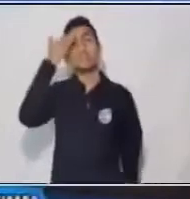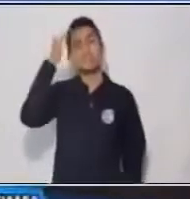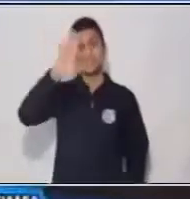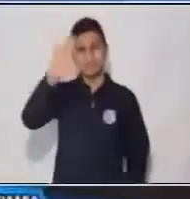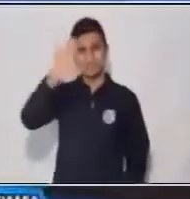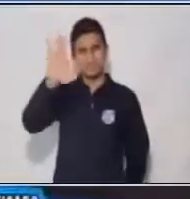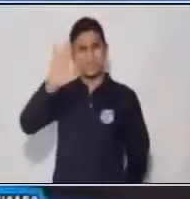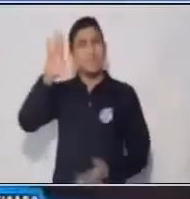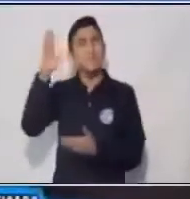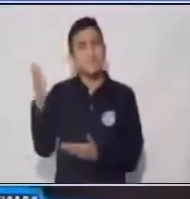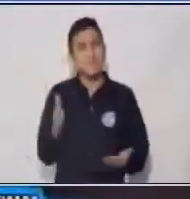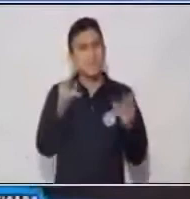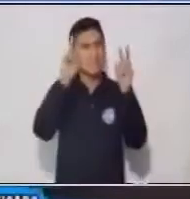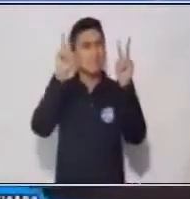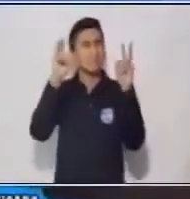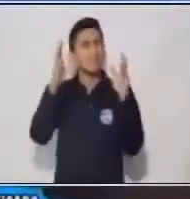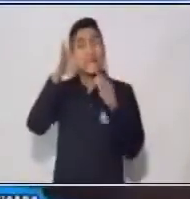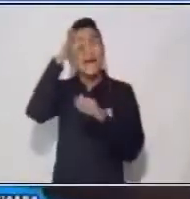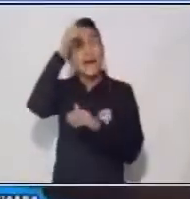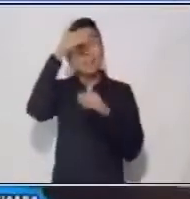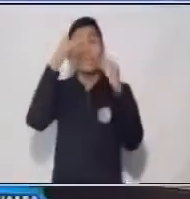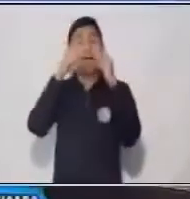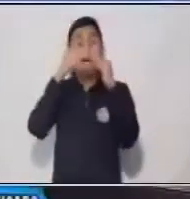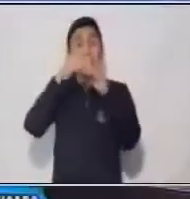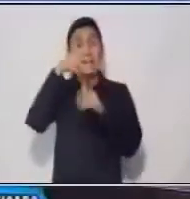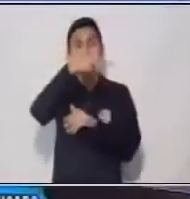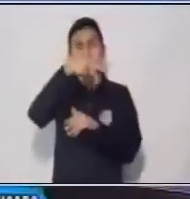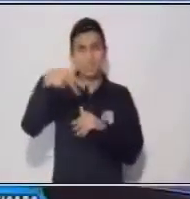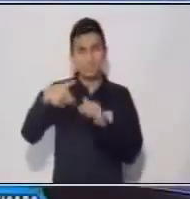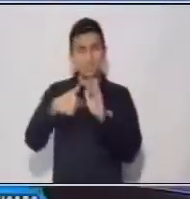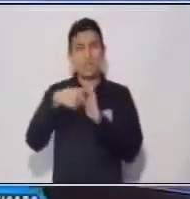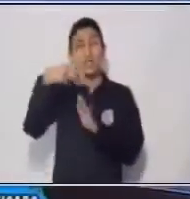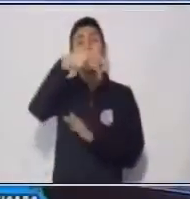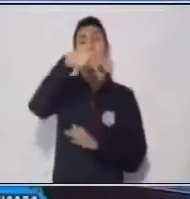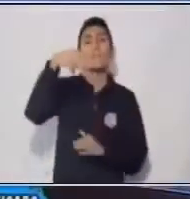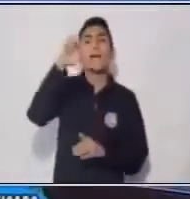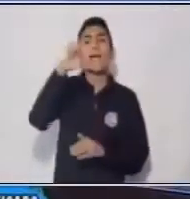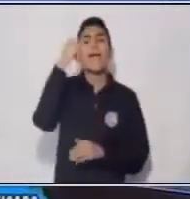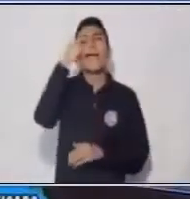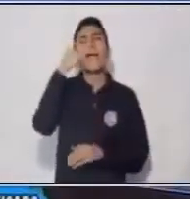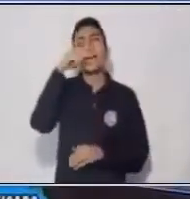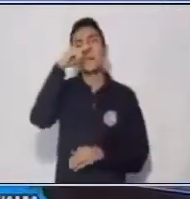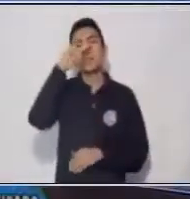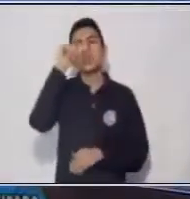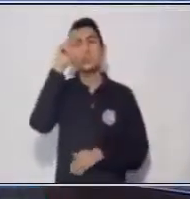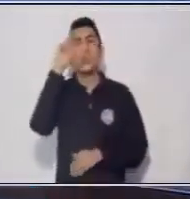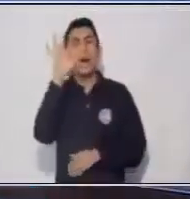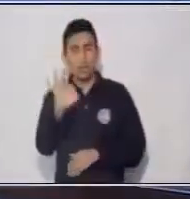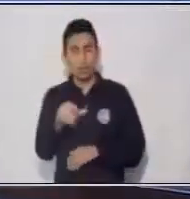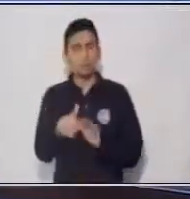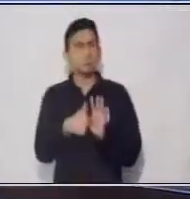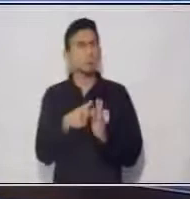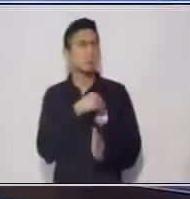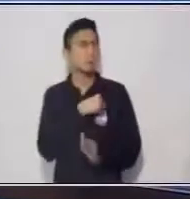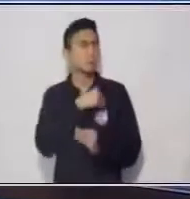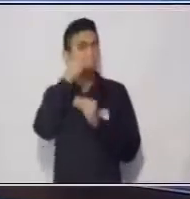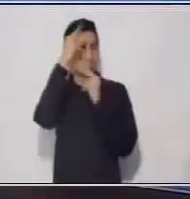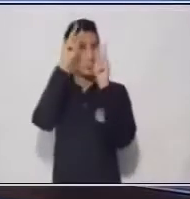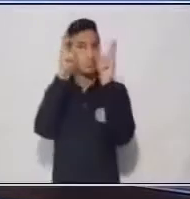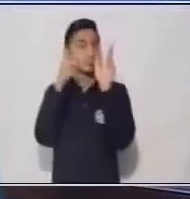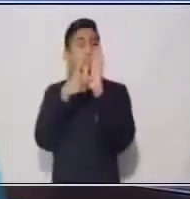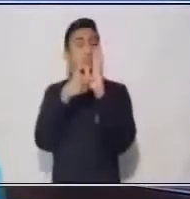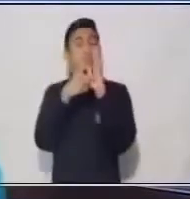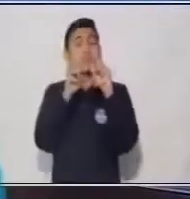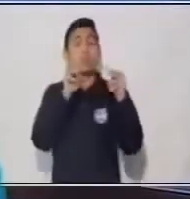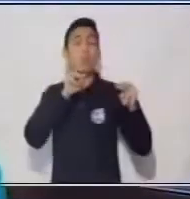Bienvenidos a este espacio educativo, Aprendo en Casa. Soy Estuardo Alonso y en esta oportunidad desarrollaré el tema de